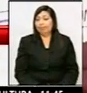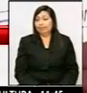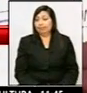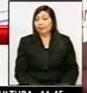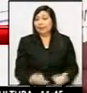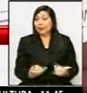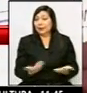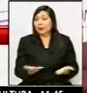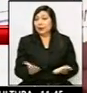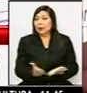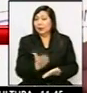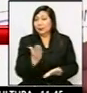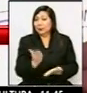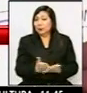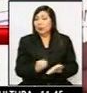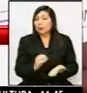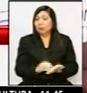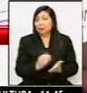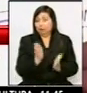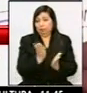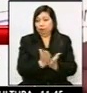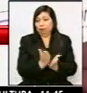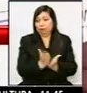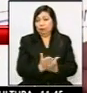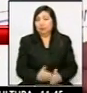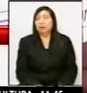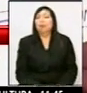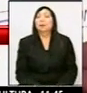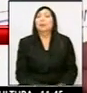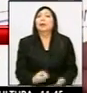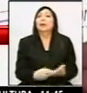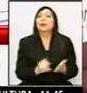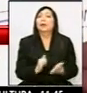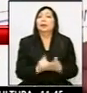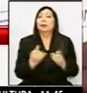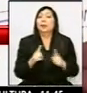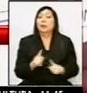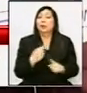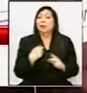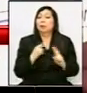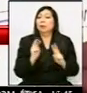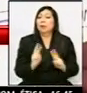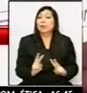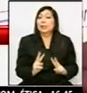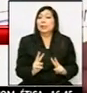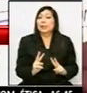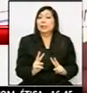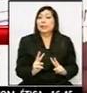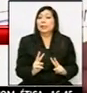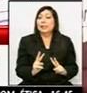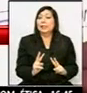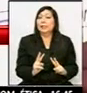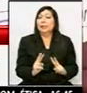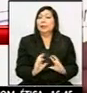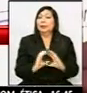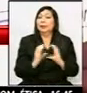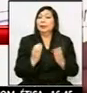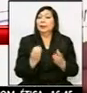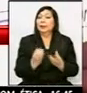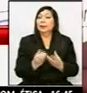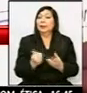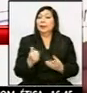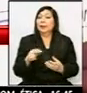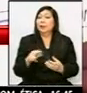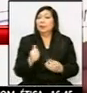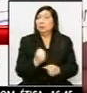Y entonces ahí hay un problema muy muy serio que hay que resolver, porque de acuerdo a lo que hemos visto en este congreso, el ANA